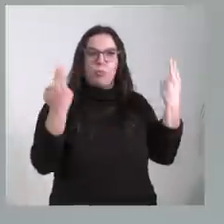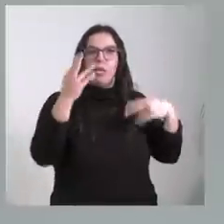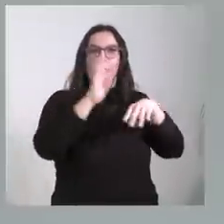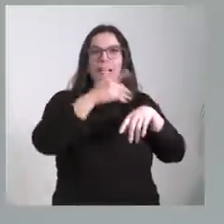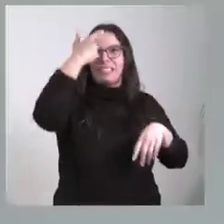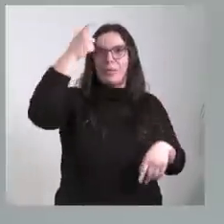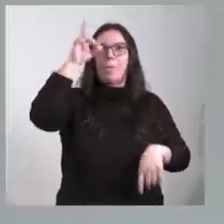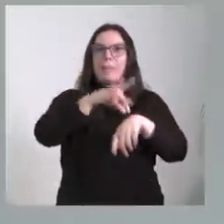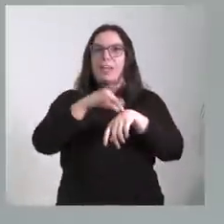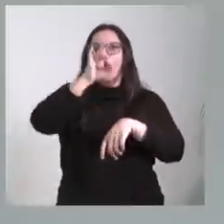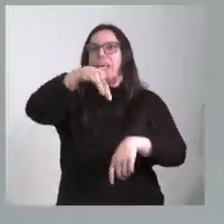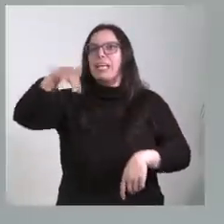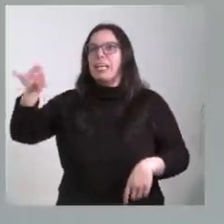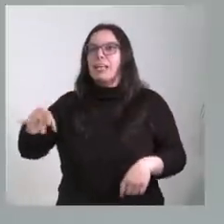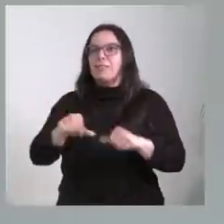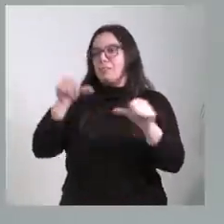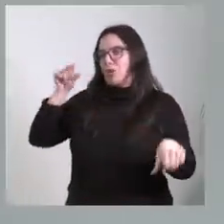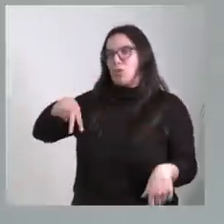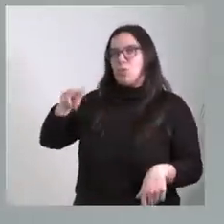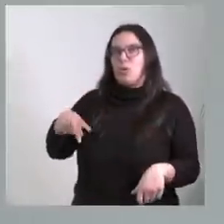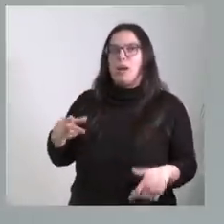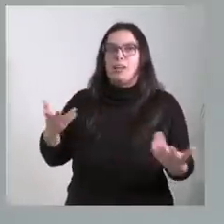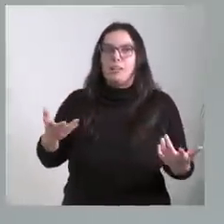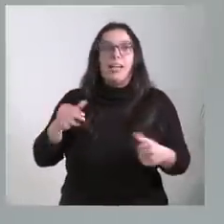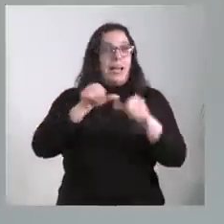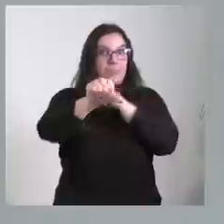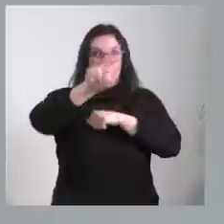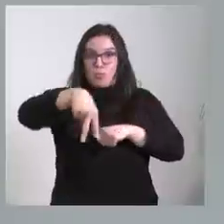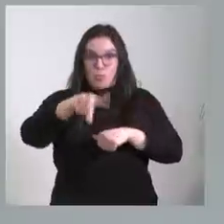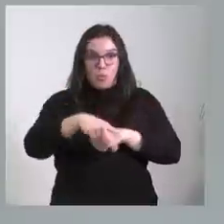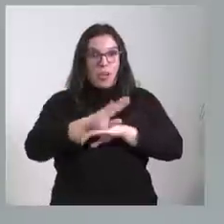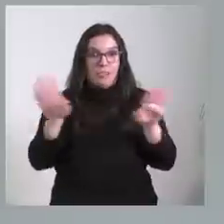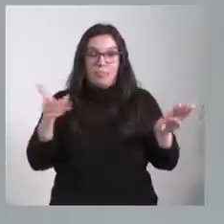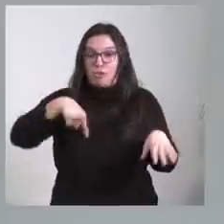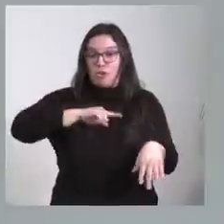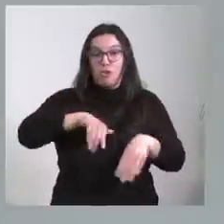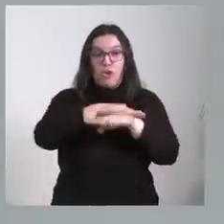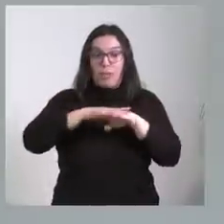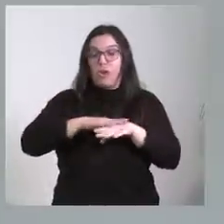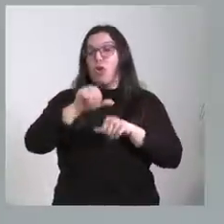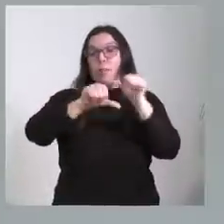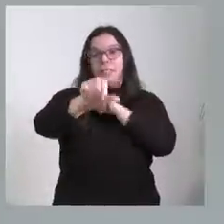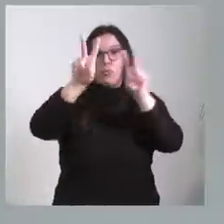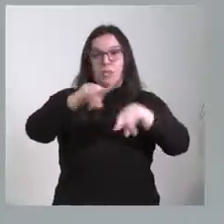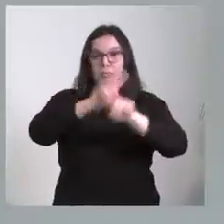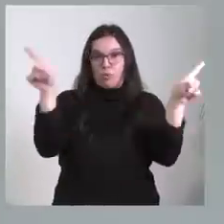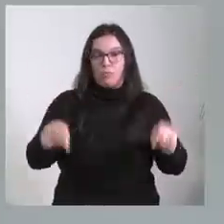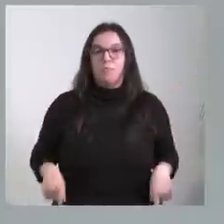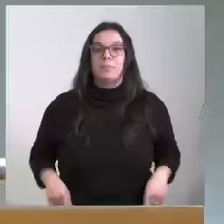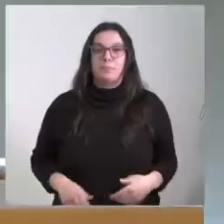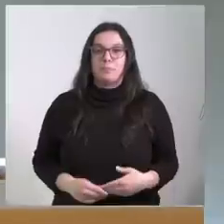objetores de conciencia Pero nunca lo ha sabido nunca lo ha sabido ni las va a ver mientras gobernemos nosotros es lo que hemos dicho desde el principio